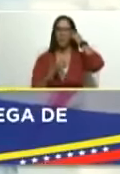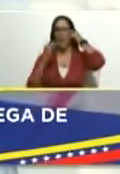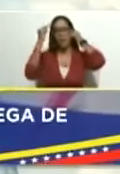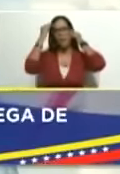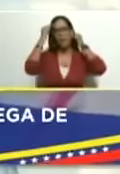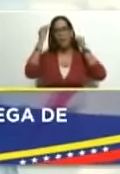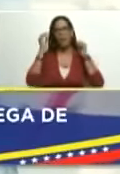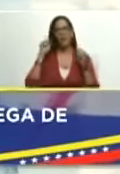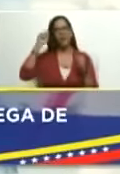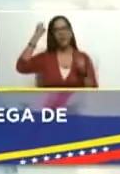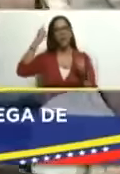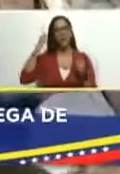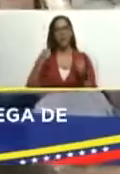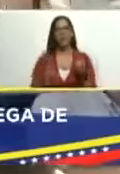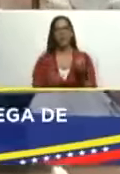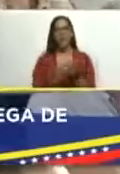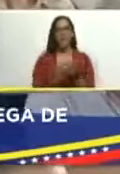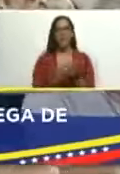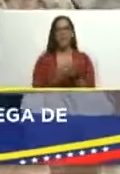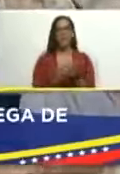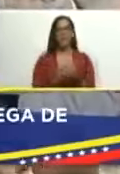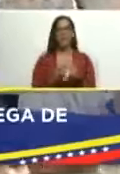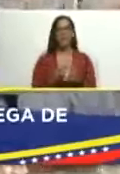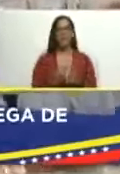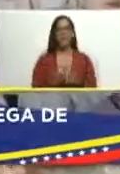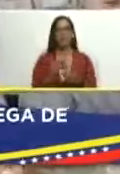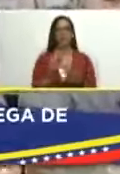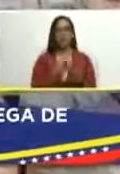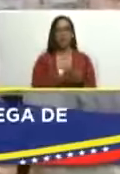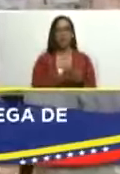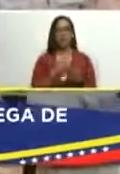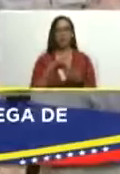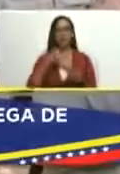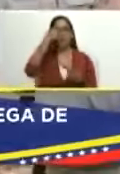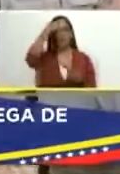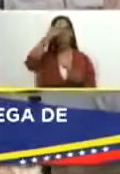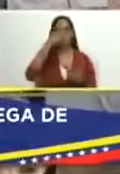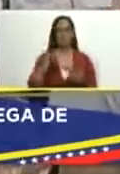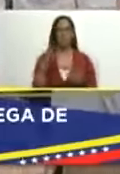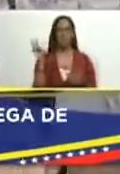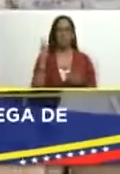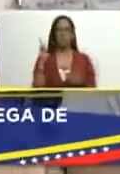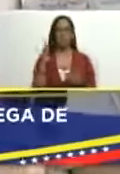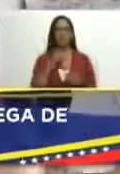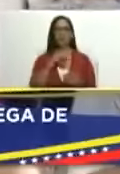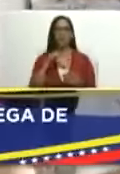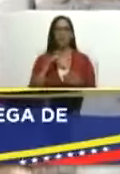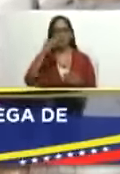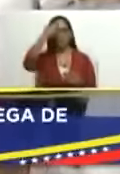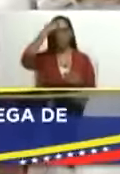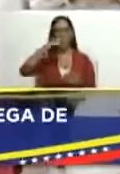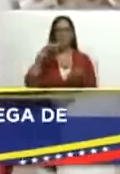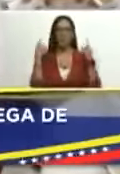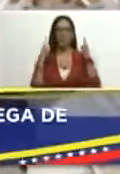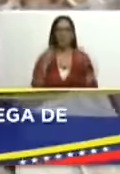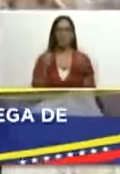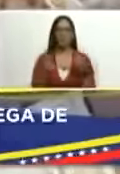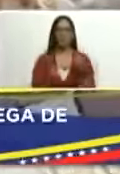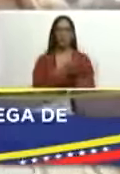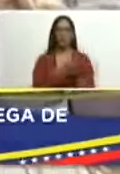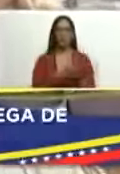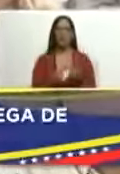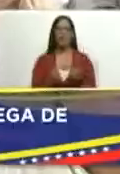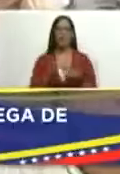y recordando el apoyo y el agradecimiento de nuestro pueblo venezolano, de nuestro pueblo guaireño, por tanto apoyo para